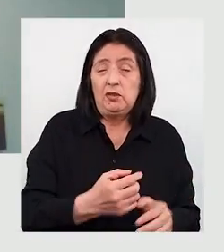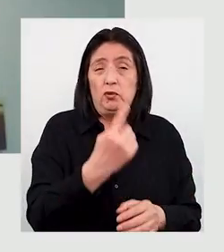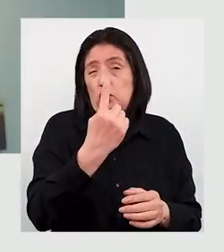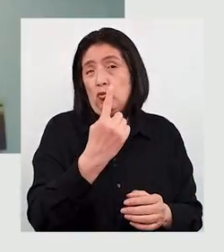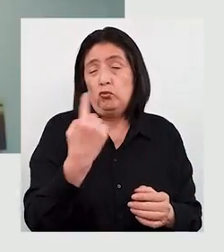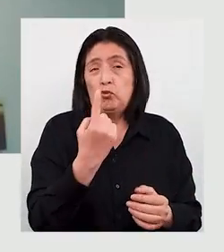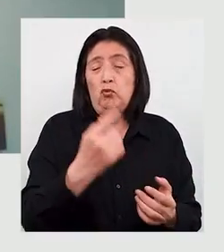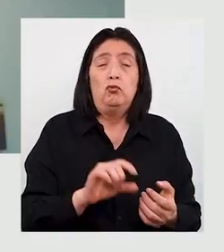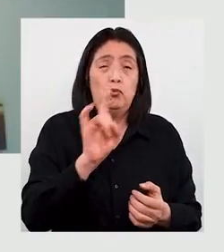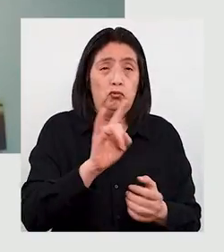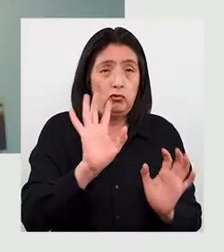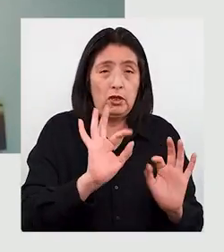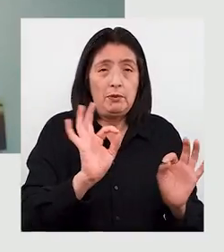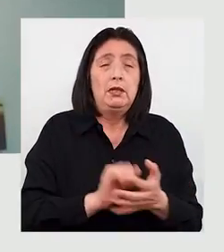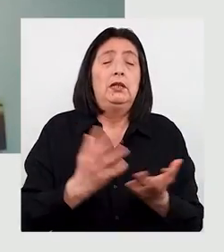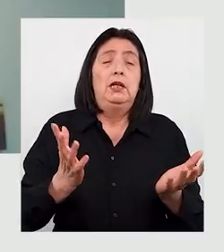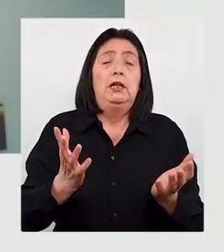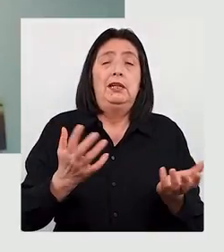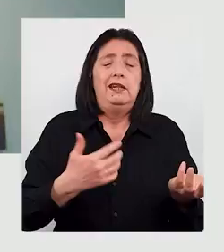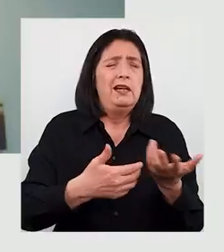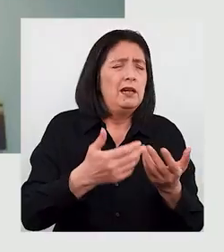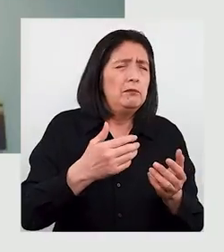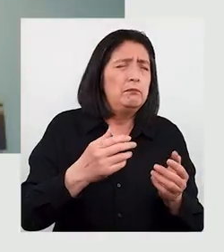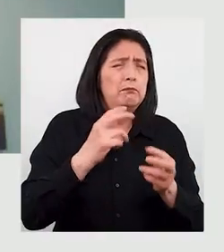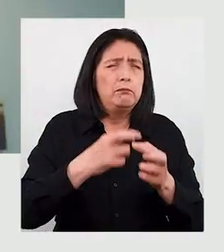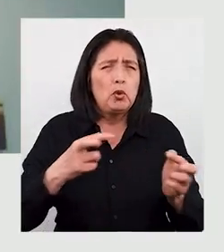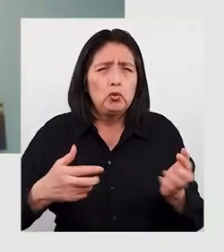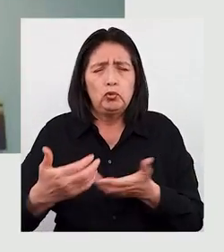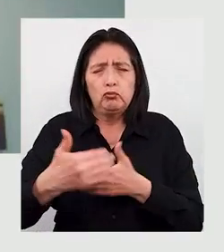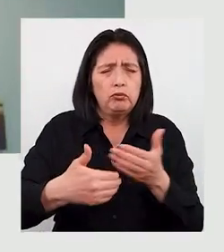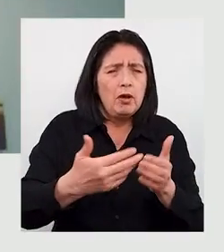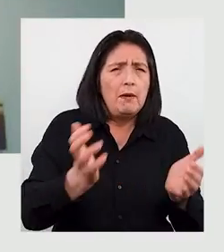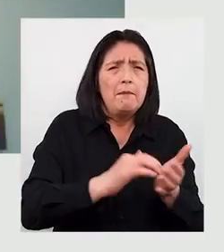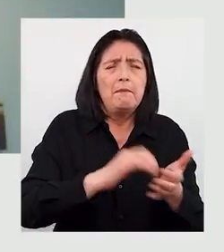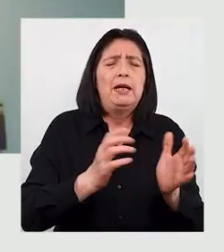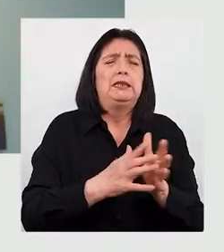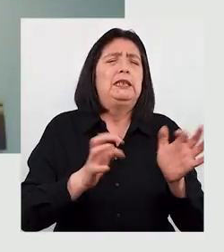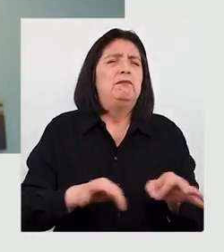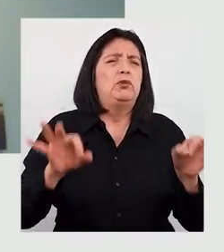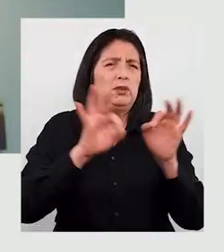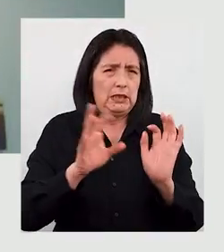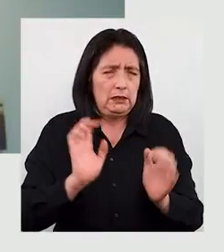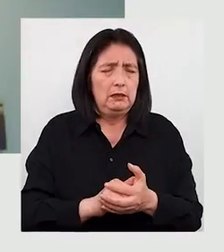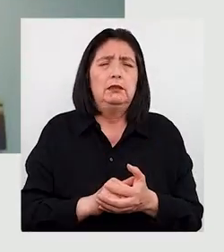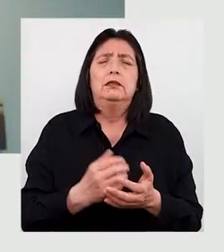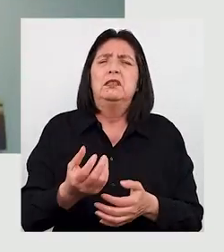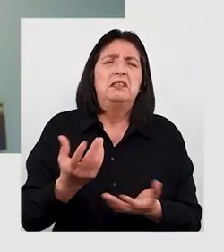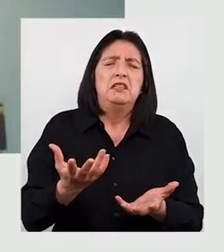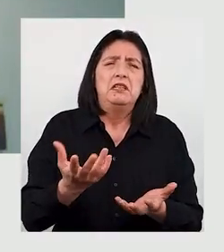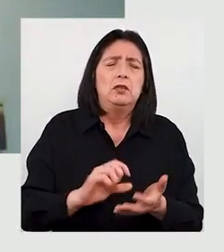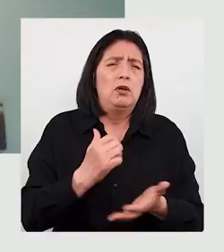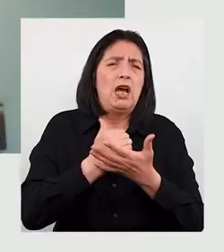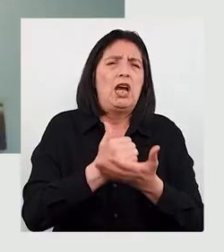solo uso. La trazabilidad de los productos se hace aún más relevante